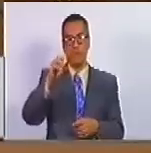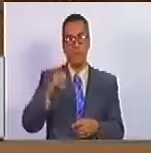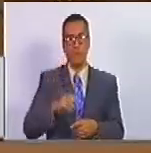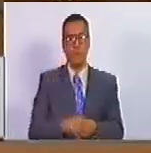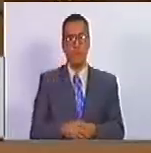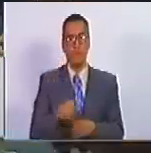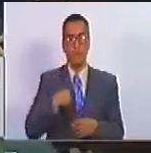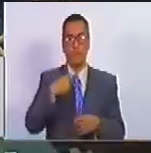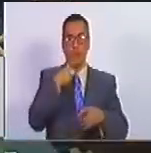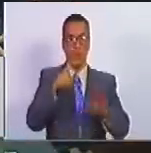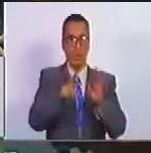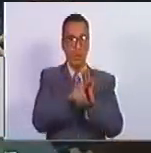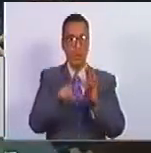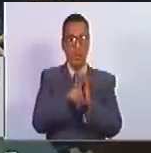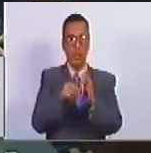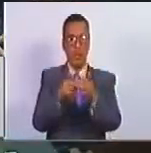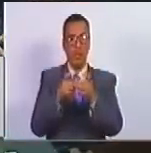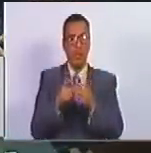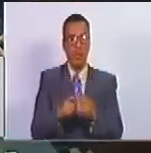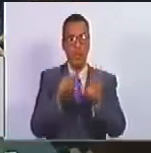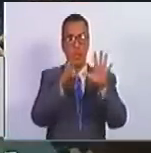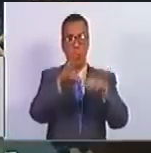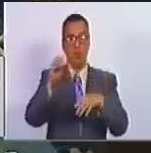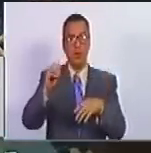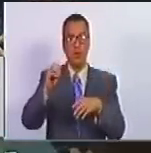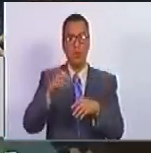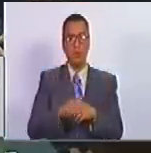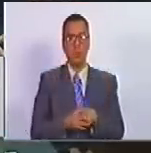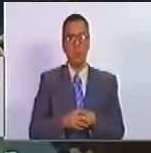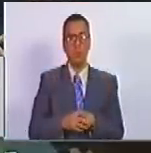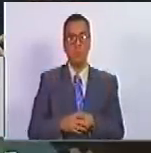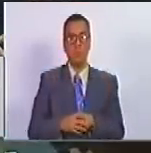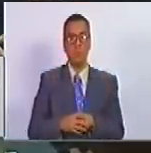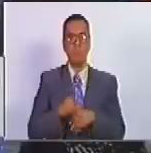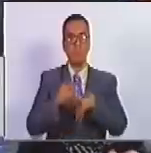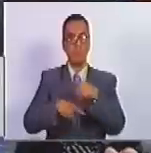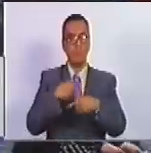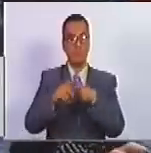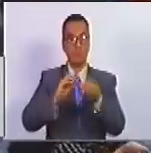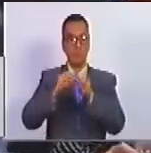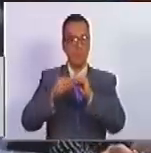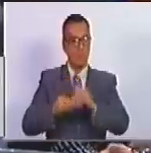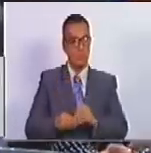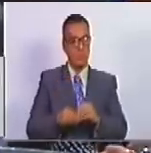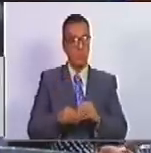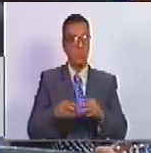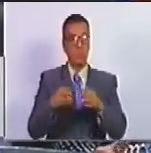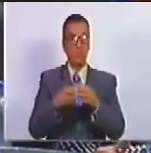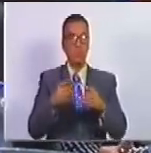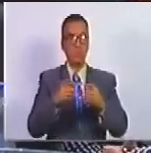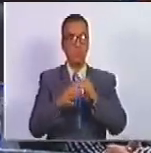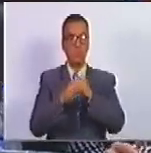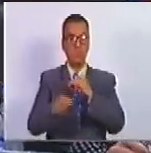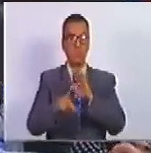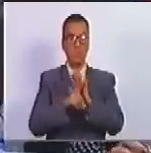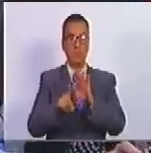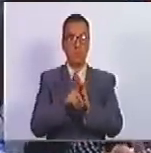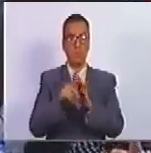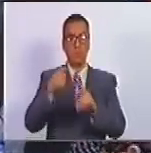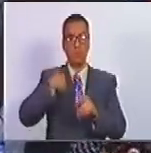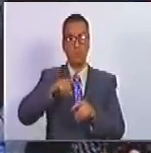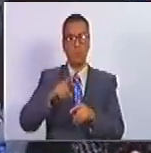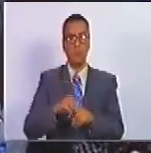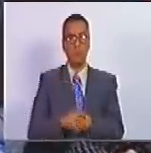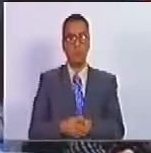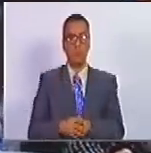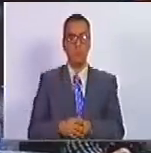Sí, como toda ley tributaria tiene una vacancia de 90 días para el proceso de adecuación de las ordenanzas municipales y leyes estatales, de tal